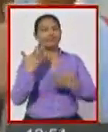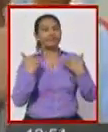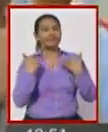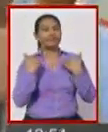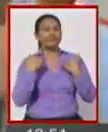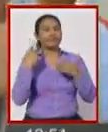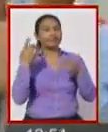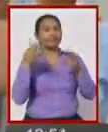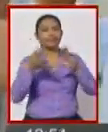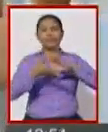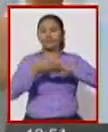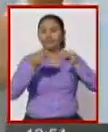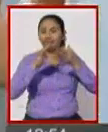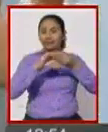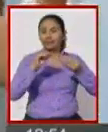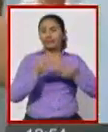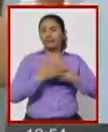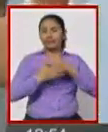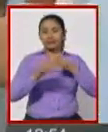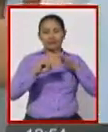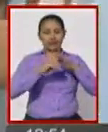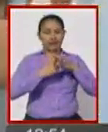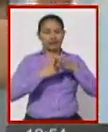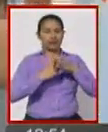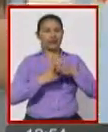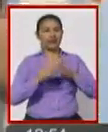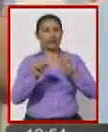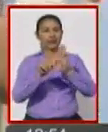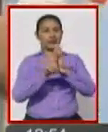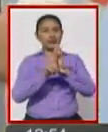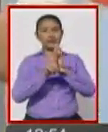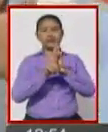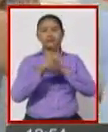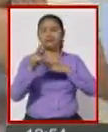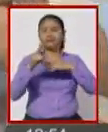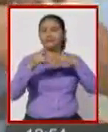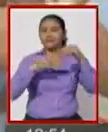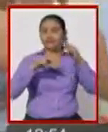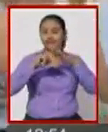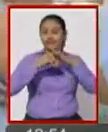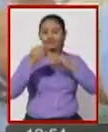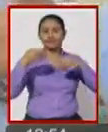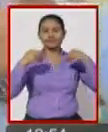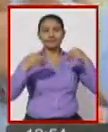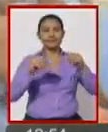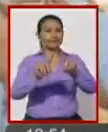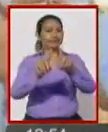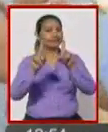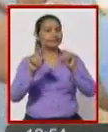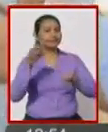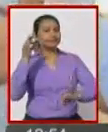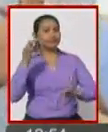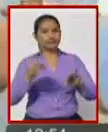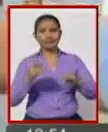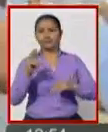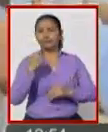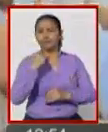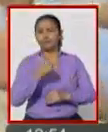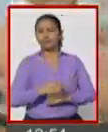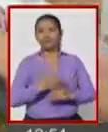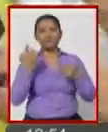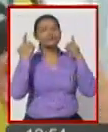tenía que ser consensuada desde su iniciativa de la ley, desde la construcción de este mercado. Pregúnteme si esta no ha